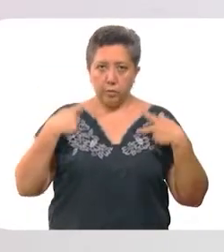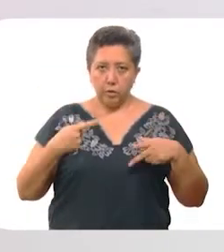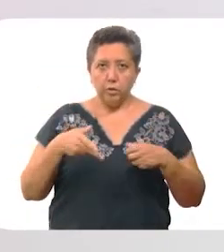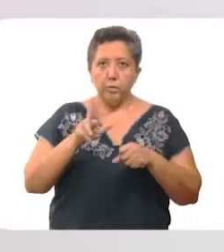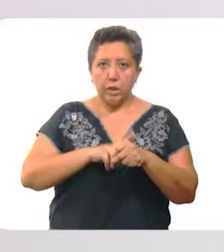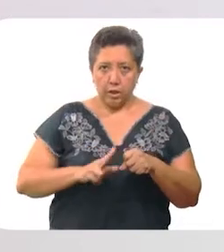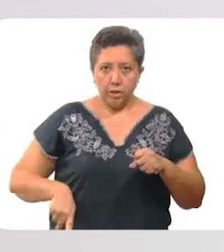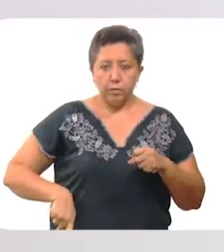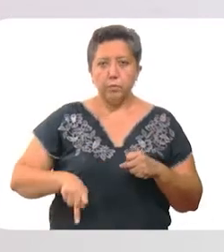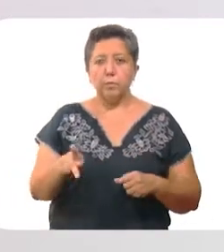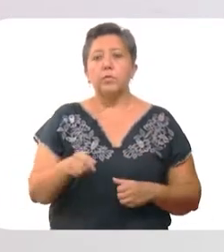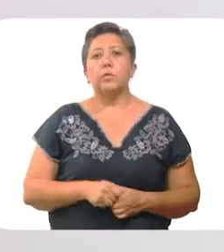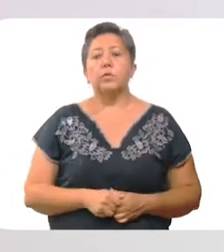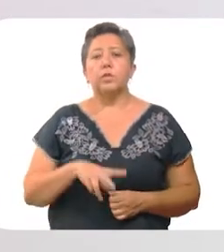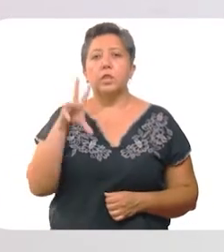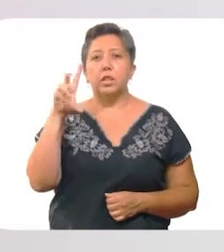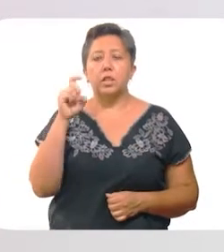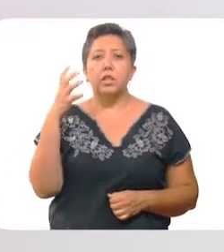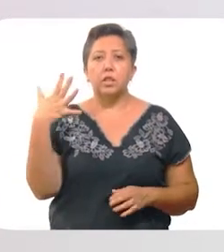en hospitales públicos.